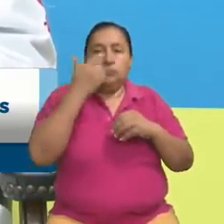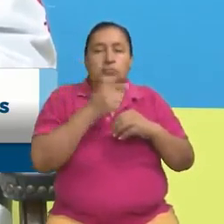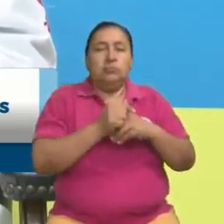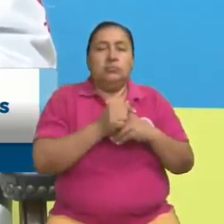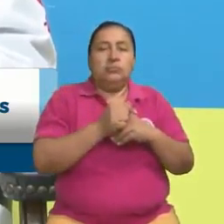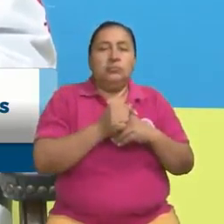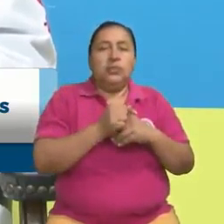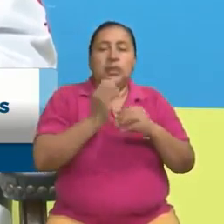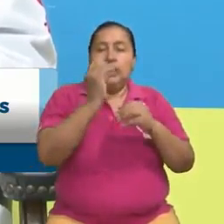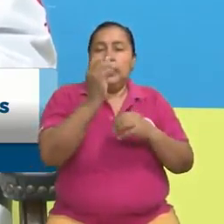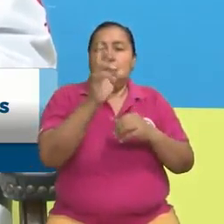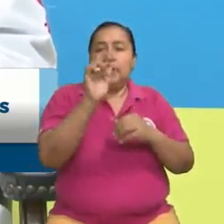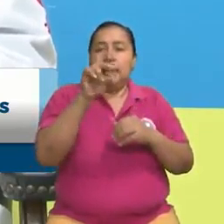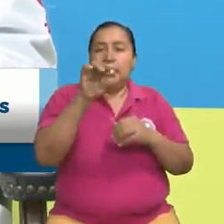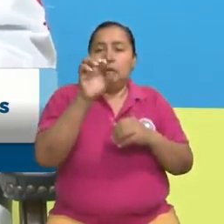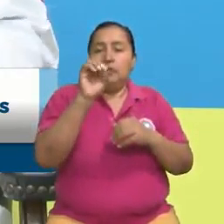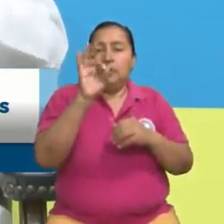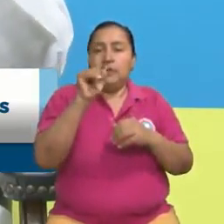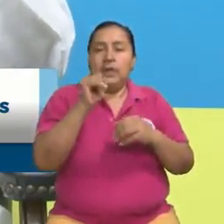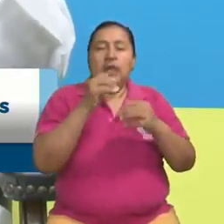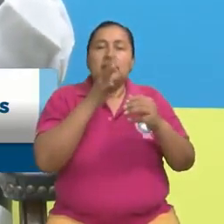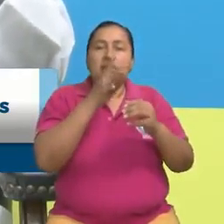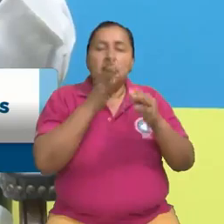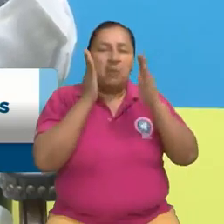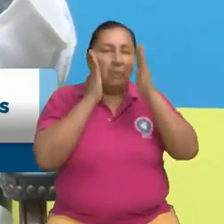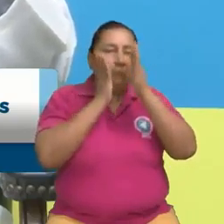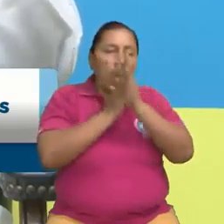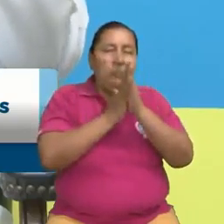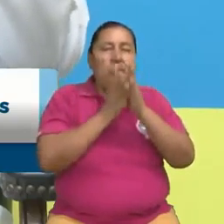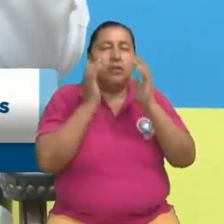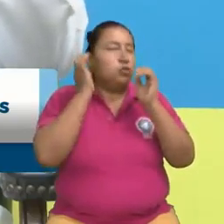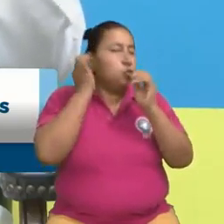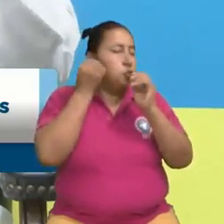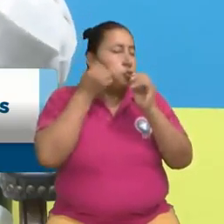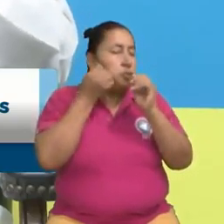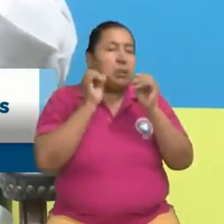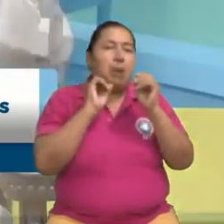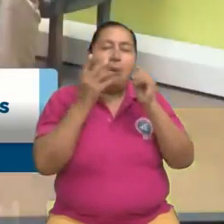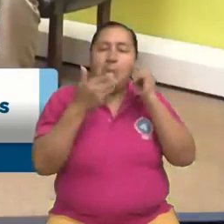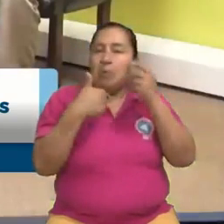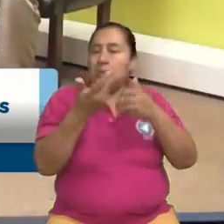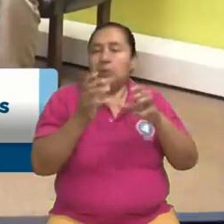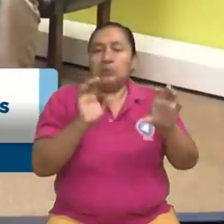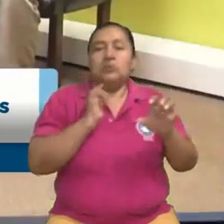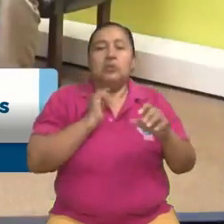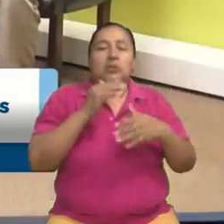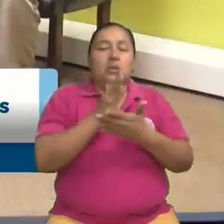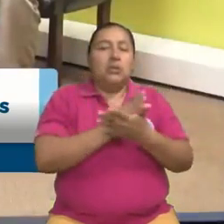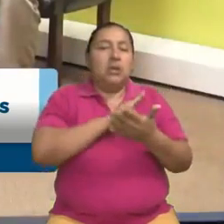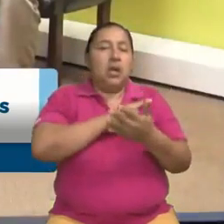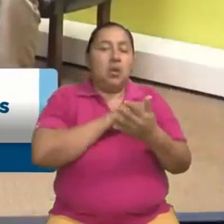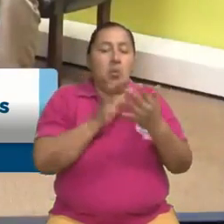malformaciones? Craneofaciales. Esos niños que vienen con una orejita más pequeña, ahorita menos, o que vienen con algún